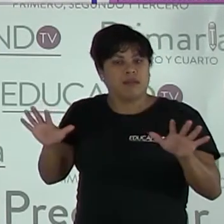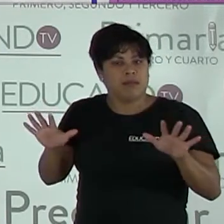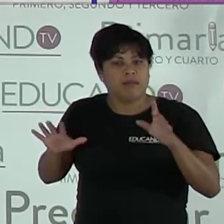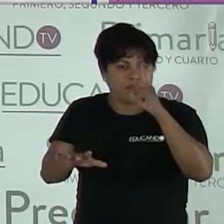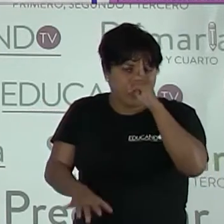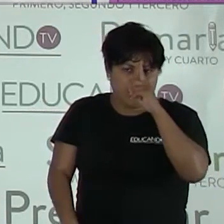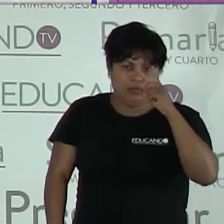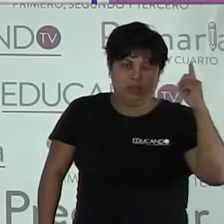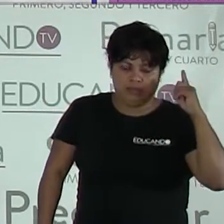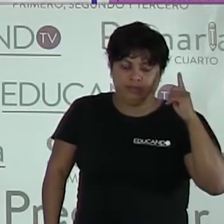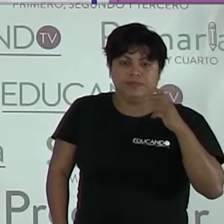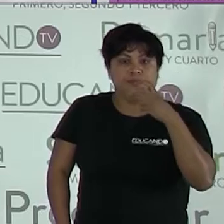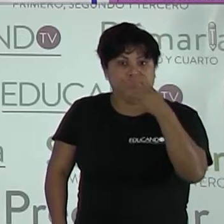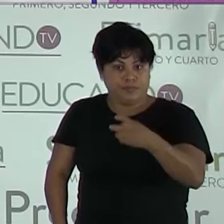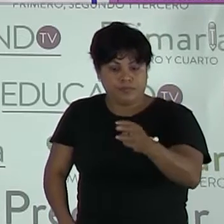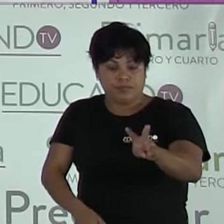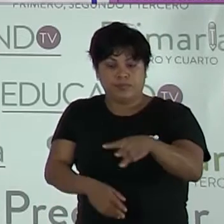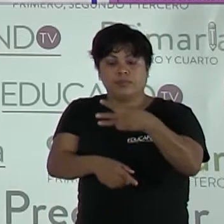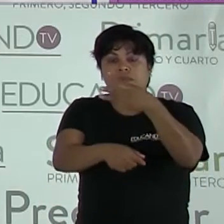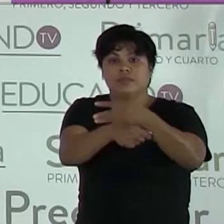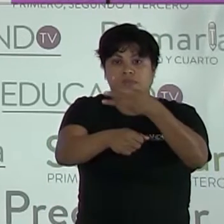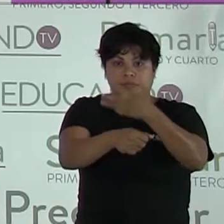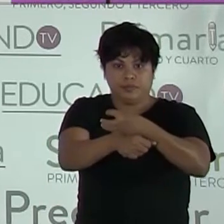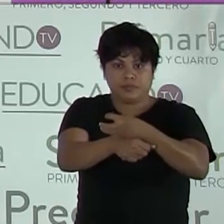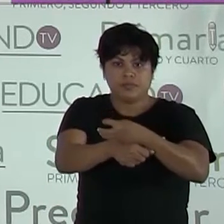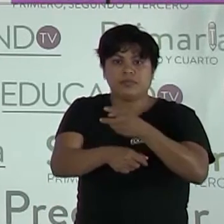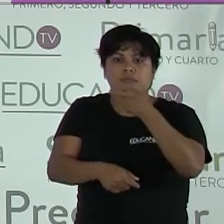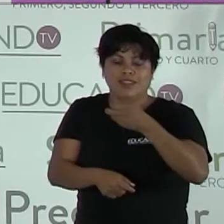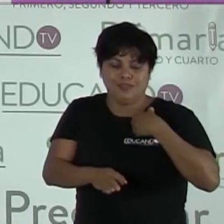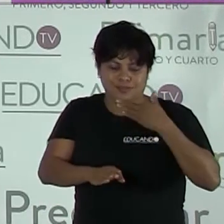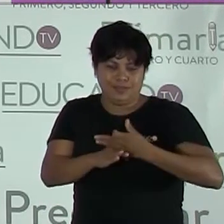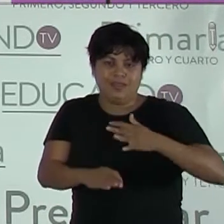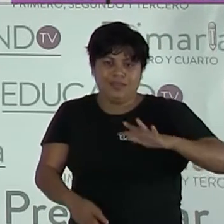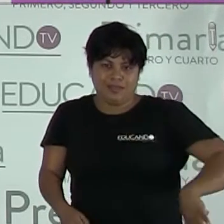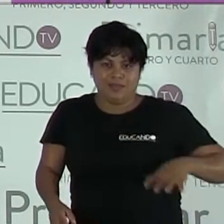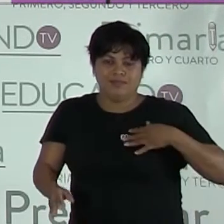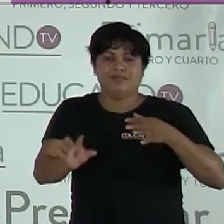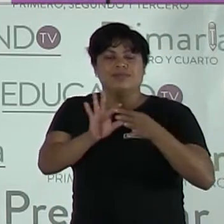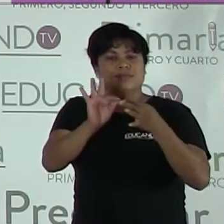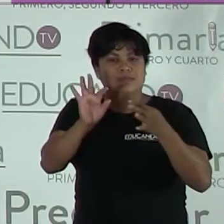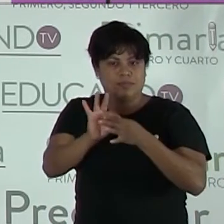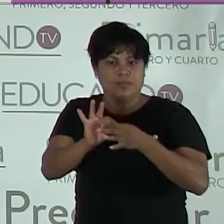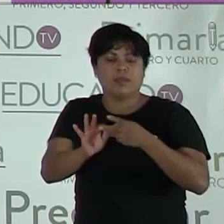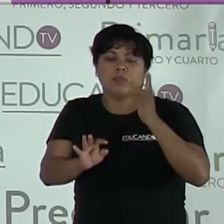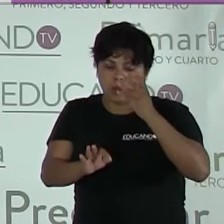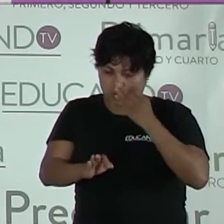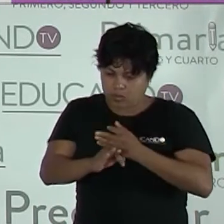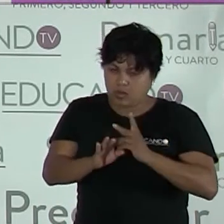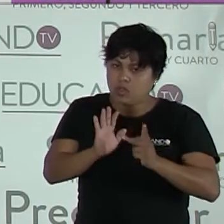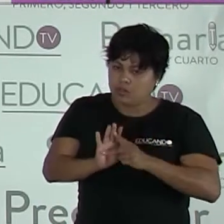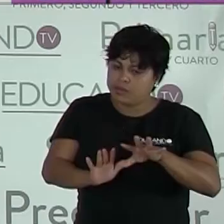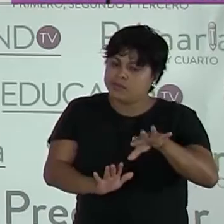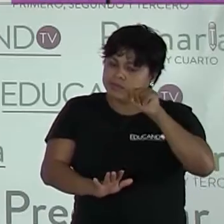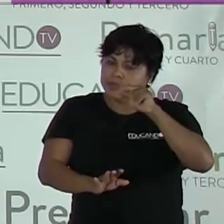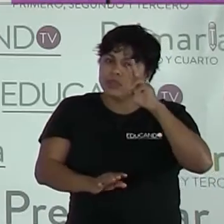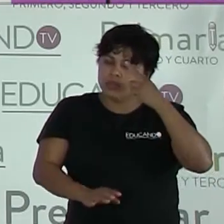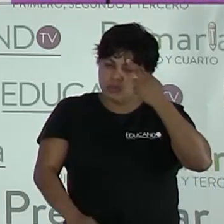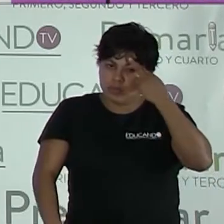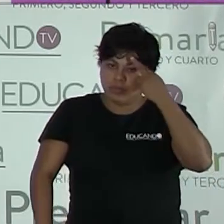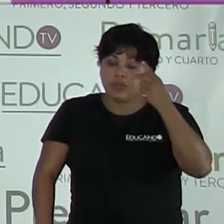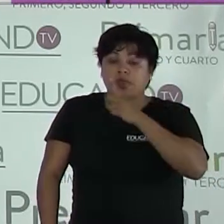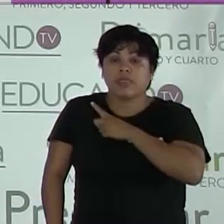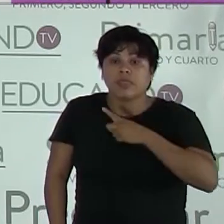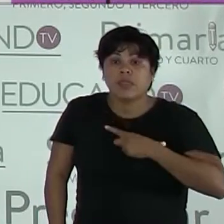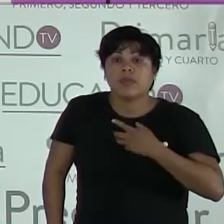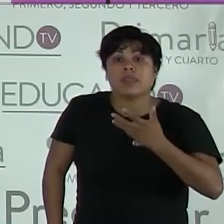fácil. Vámonos con la 3. La 3, hace un momento ya te la comentaba, pero es importante recordarla. Tiene